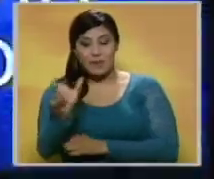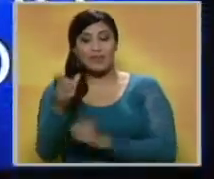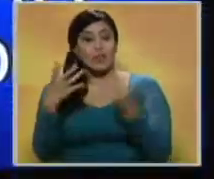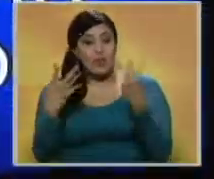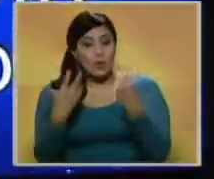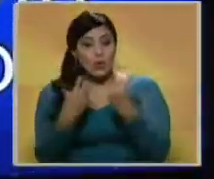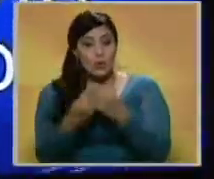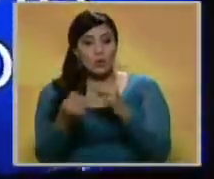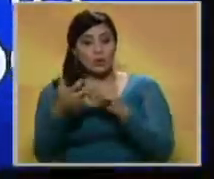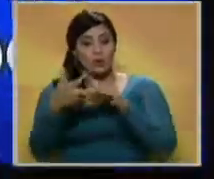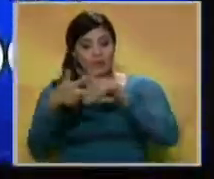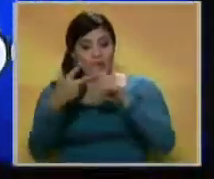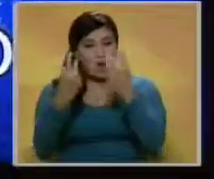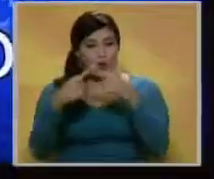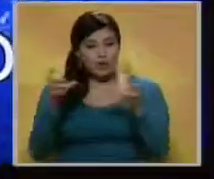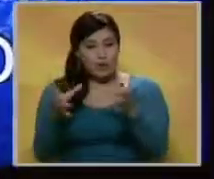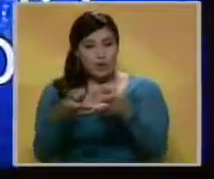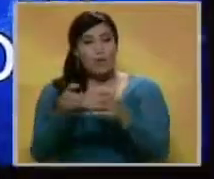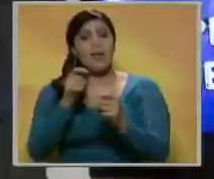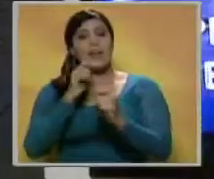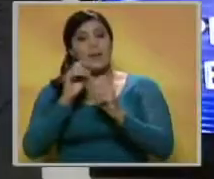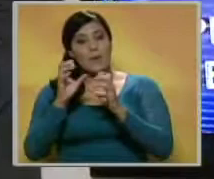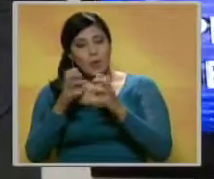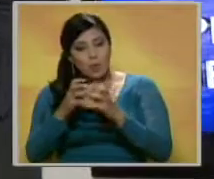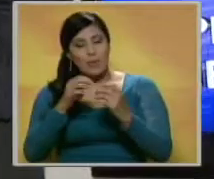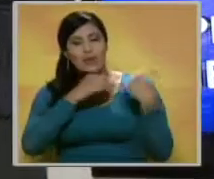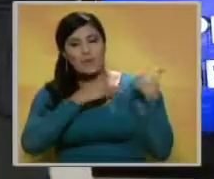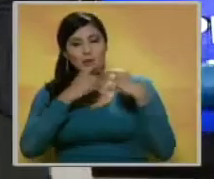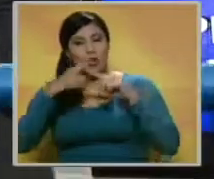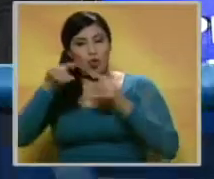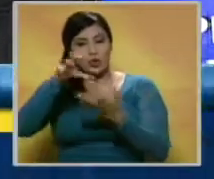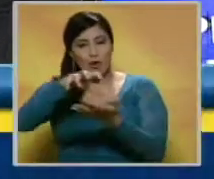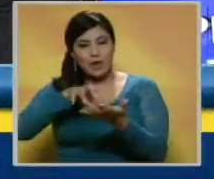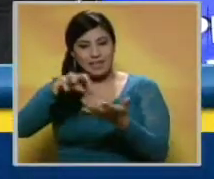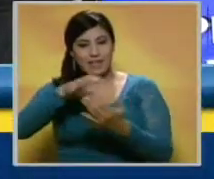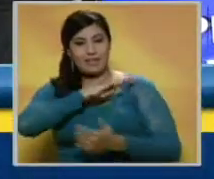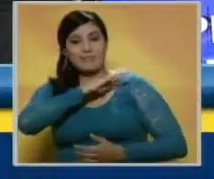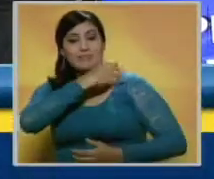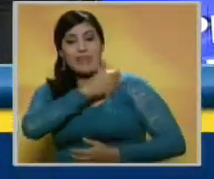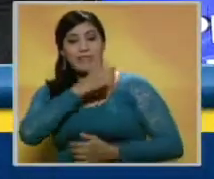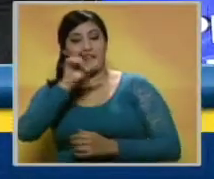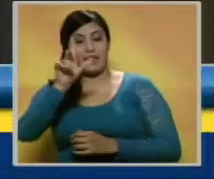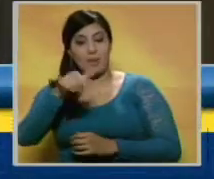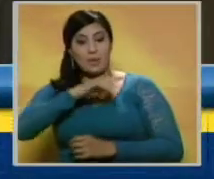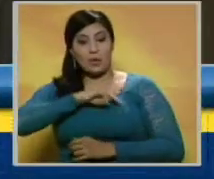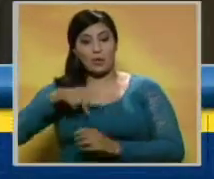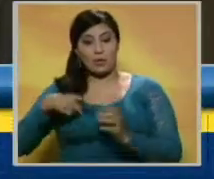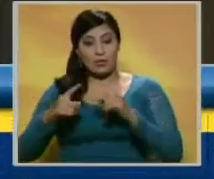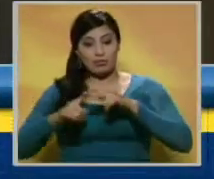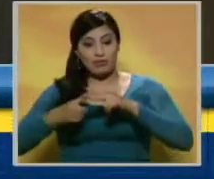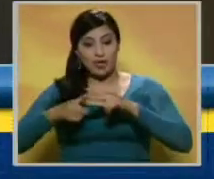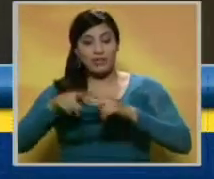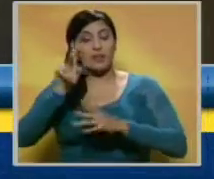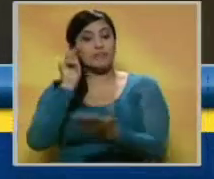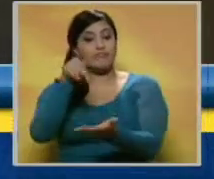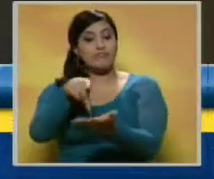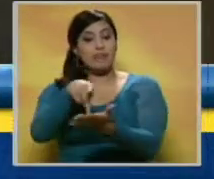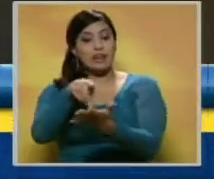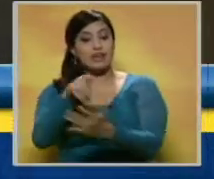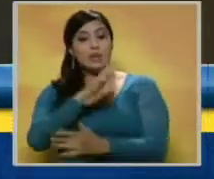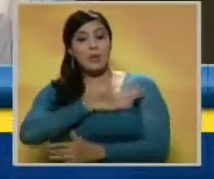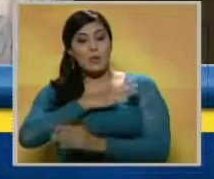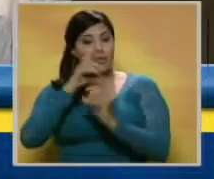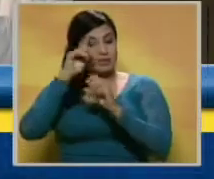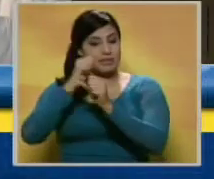al gran Trino Jiménez, anclas, redactores, reporteros, corresponsales, productores, gerentes ejecutivos y nuestro personal técnico dejó por un momento